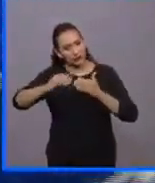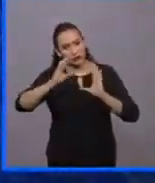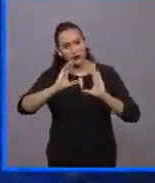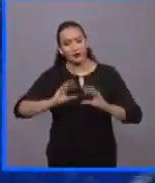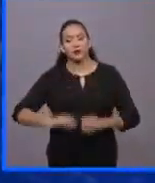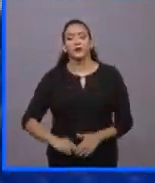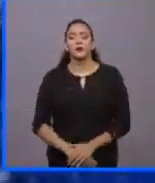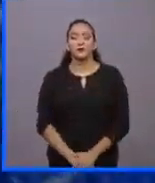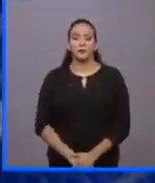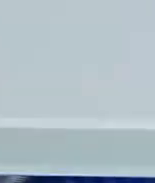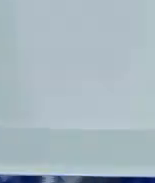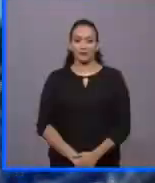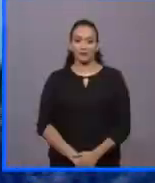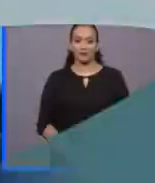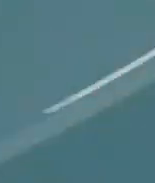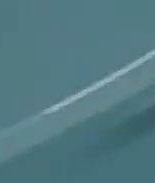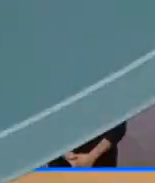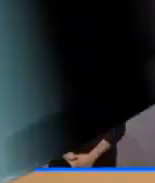Jesús Daza.